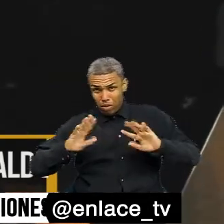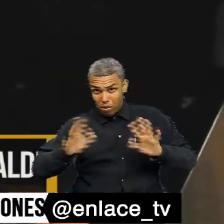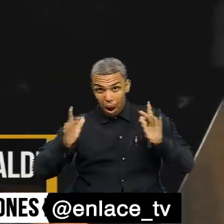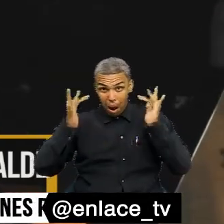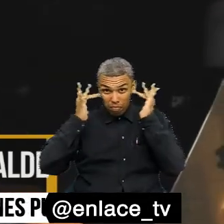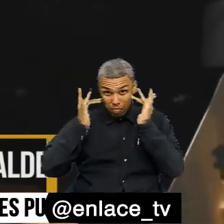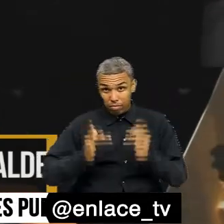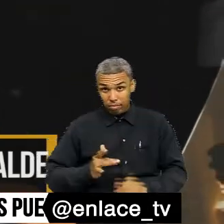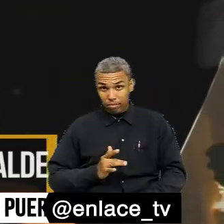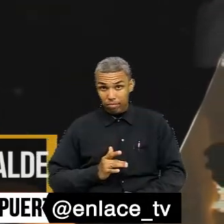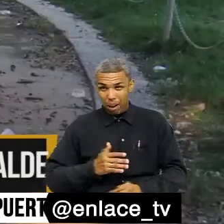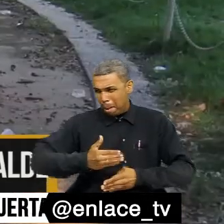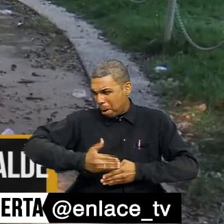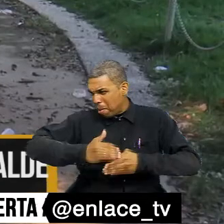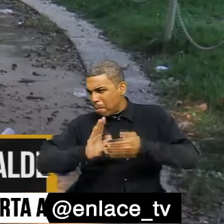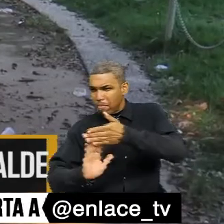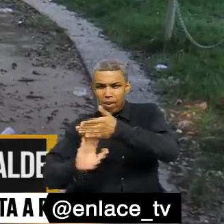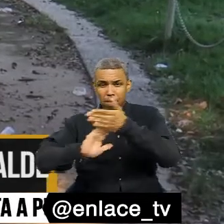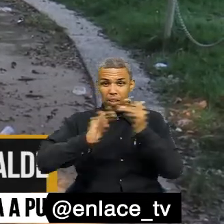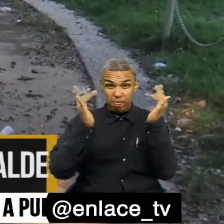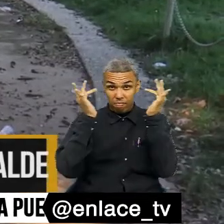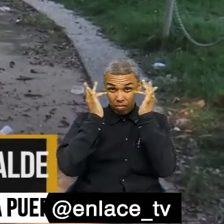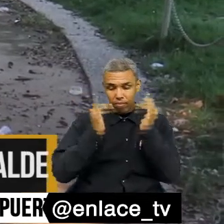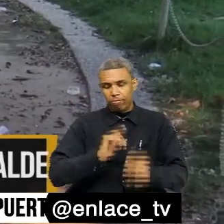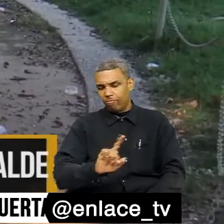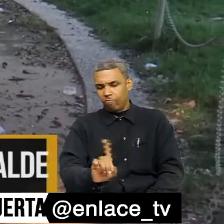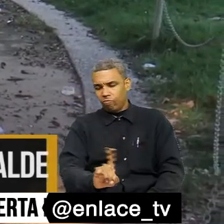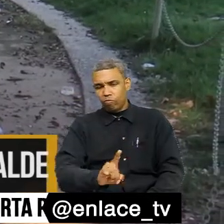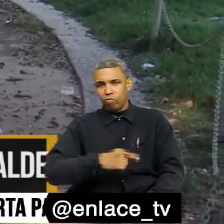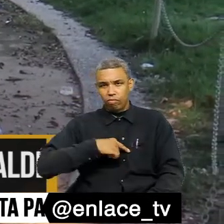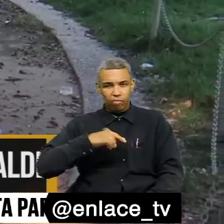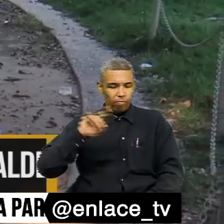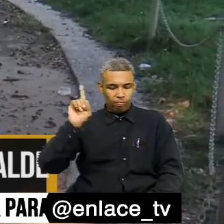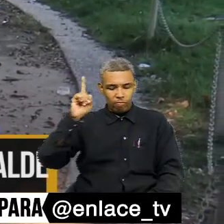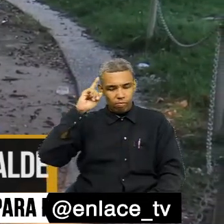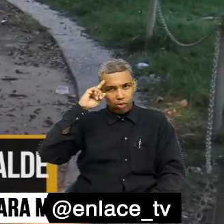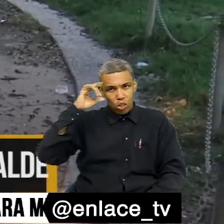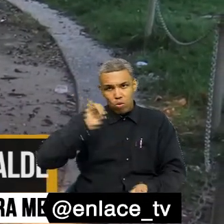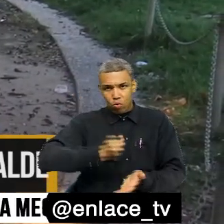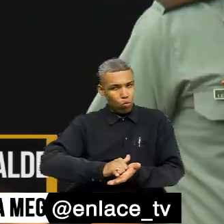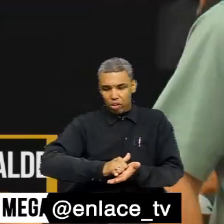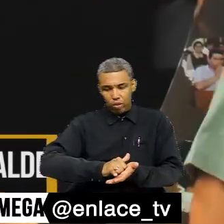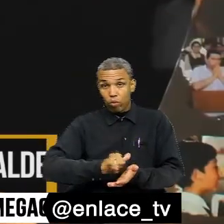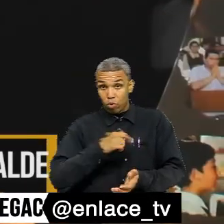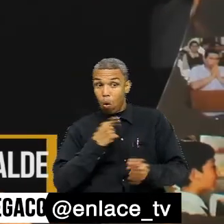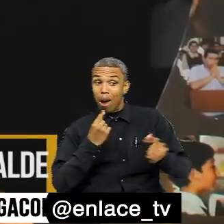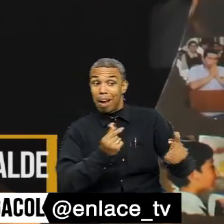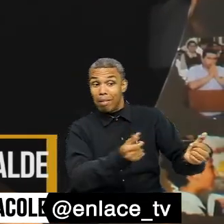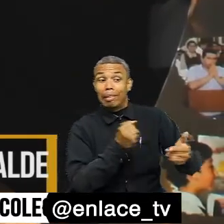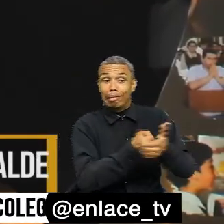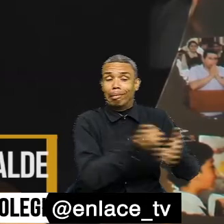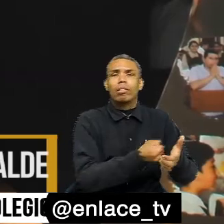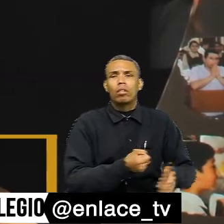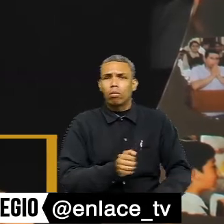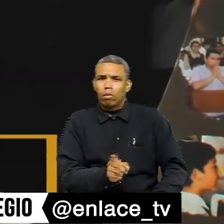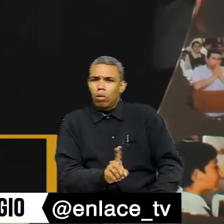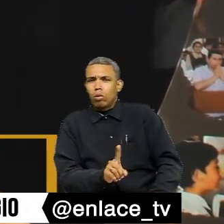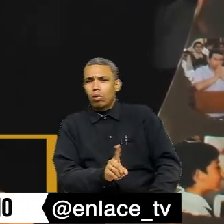esperamos, no hemos querido tampoco andar a que entreguen las cosas a la carrera. Nosotros en esto